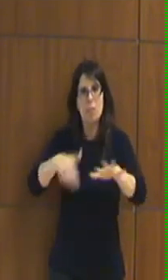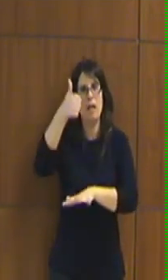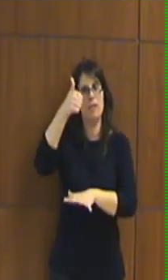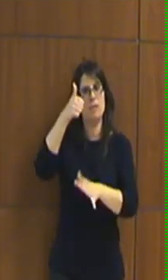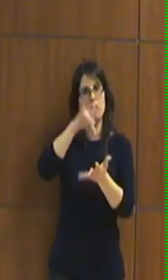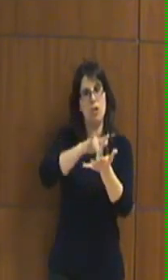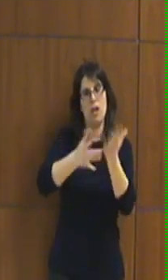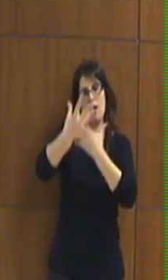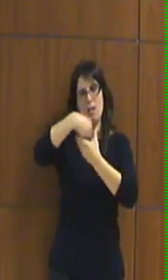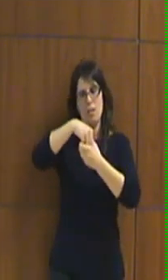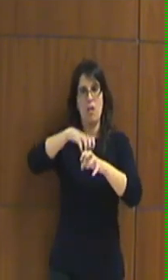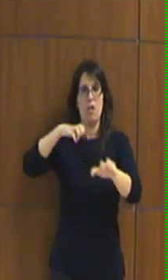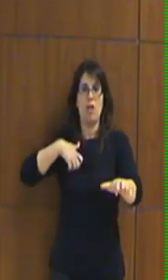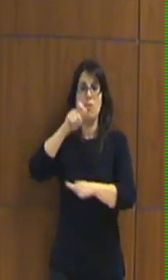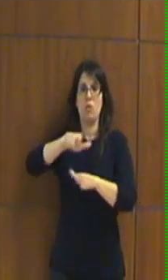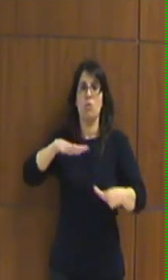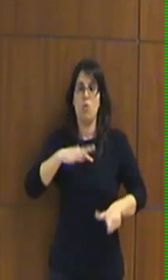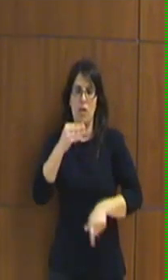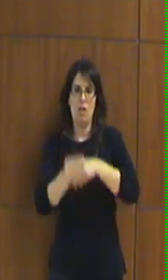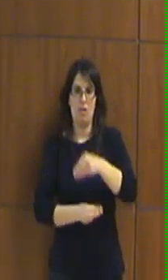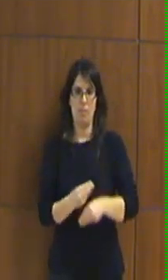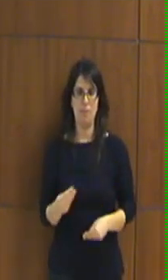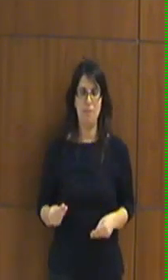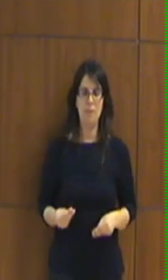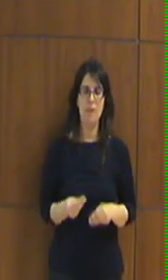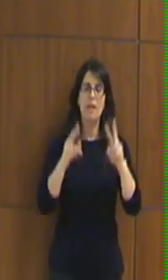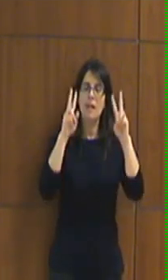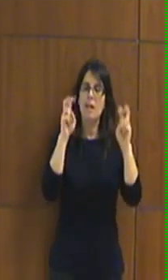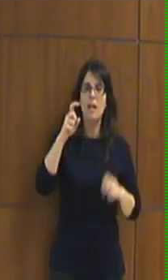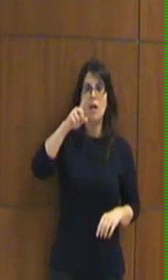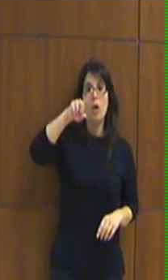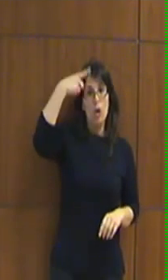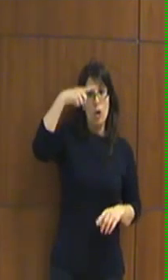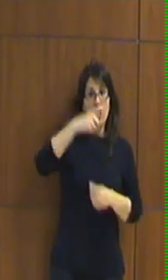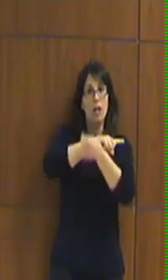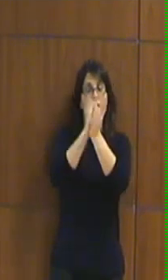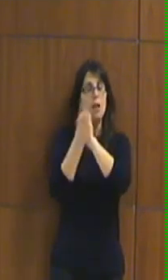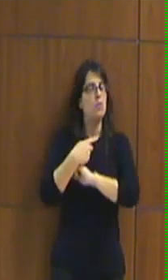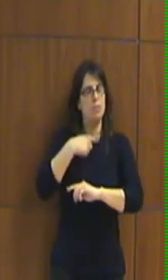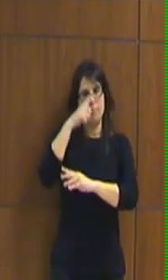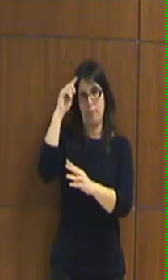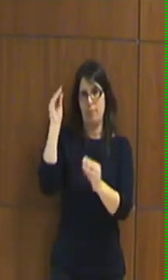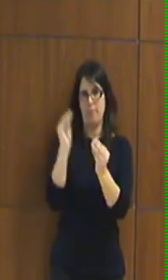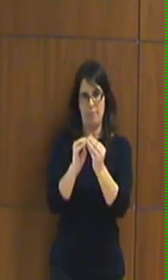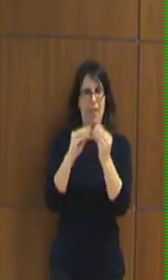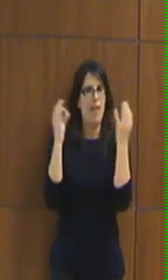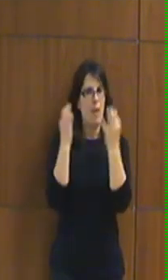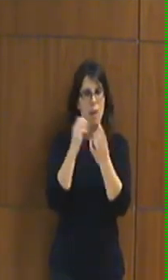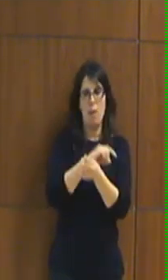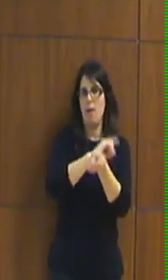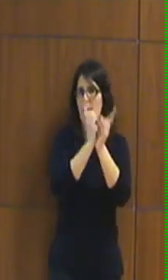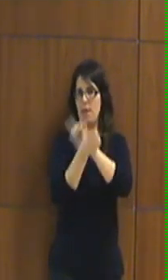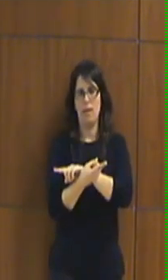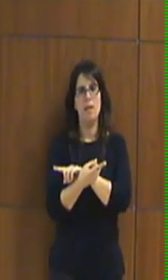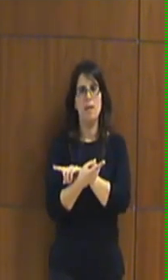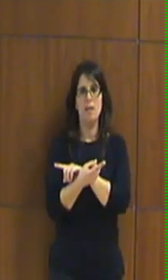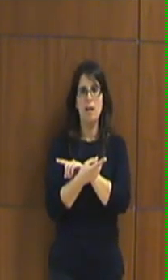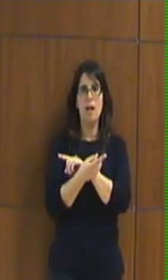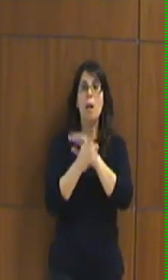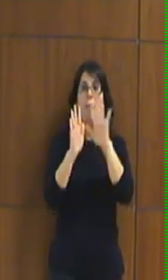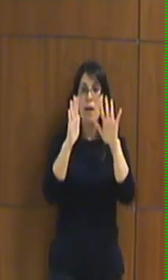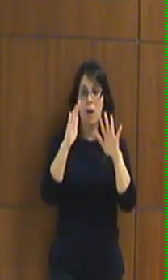de lo posible. Ahí en lo del cambio cultural yo estoy de acuerdo, hay que estar en el cambio cultural, pero la foto cambia para todos, también para los de 20